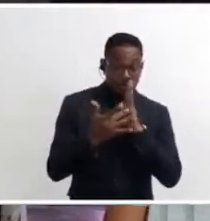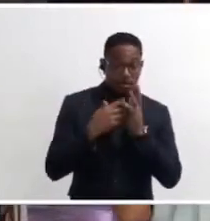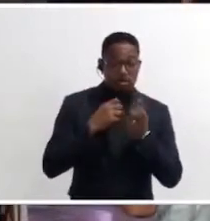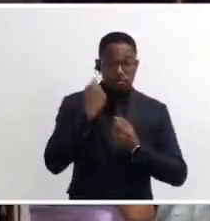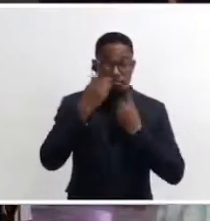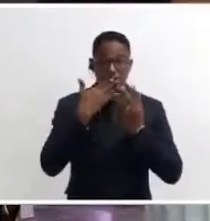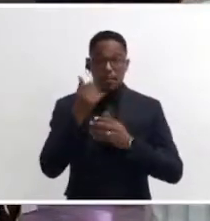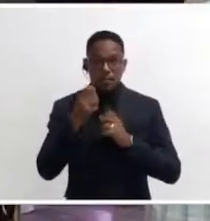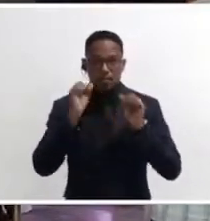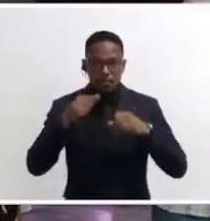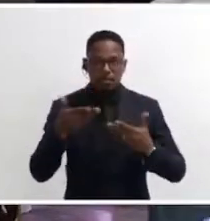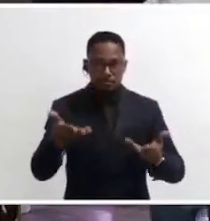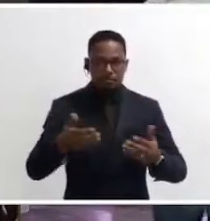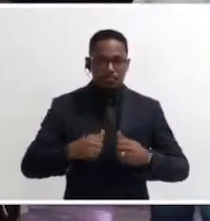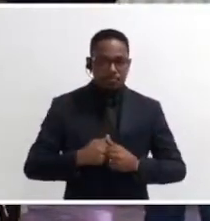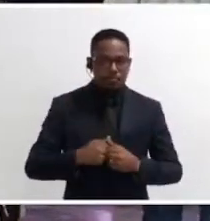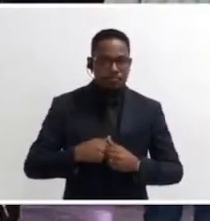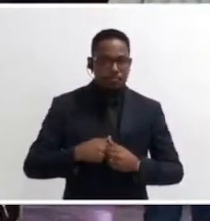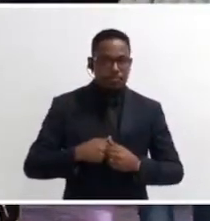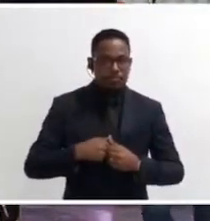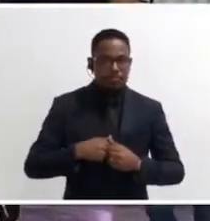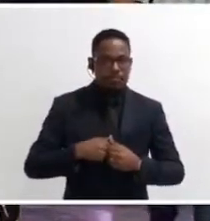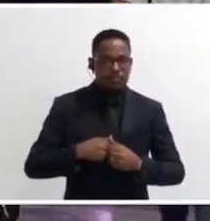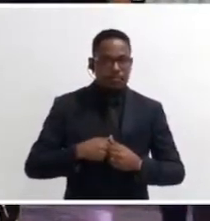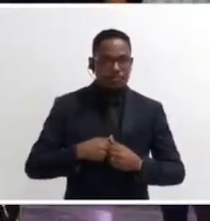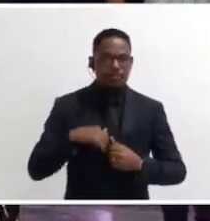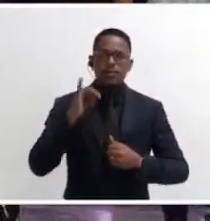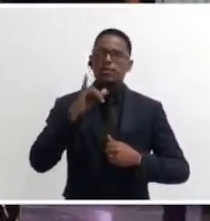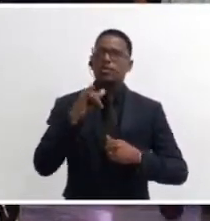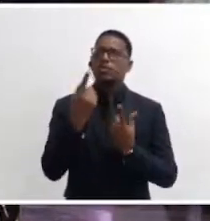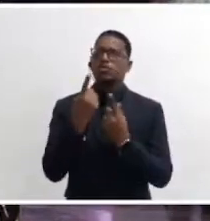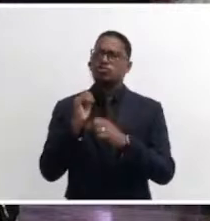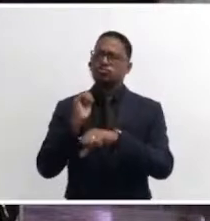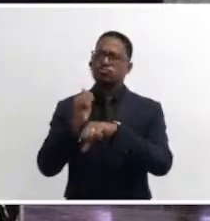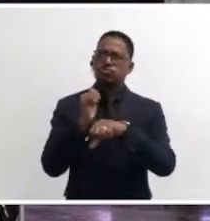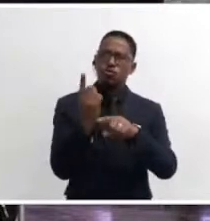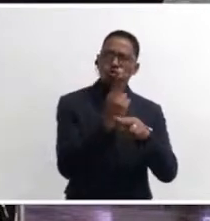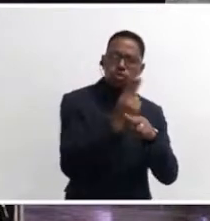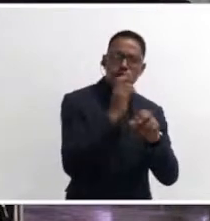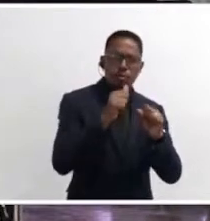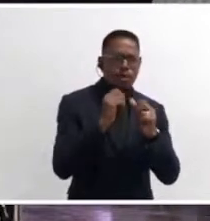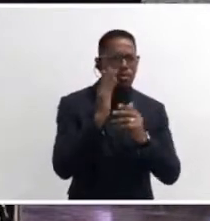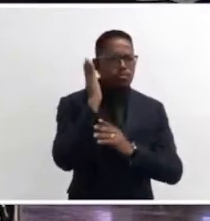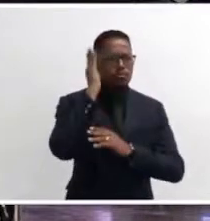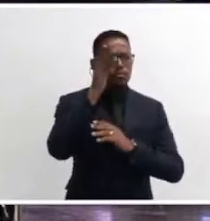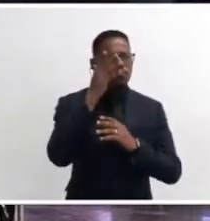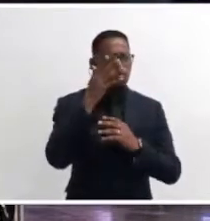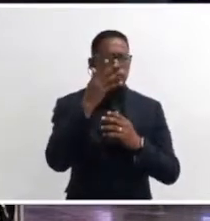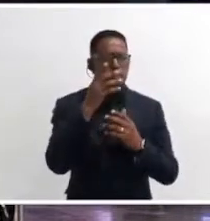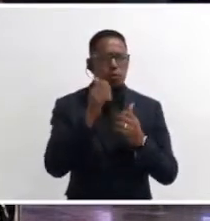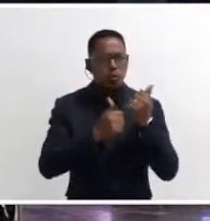y también descubrir de qué manera pueden ser aplicadas.